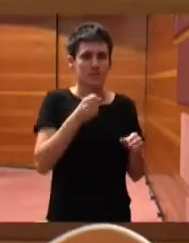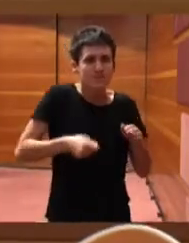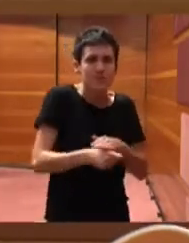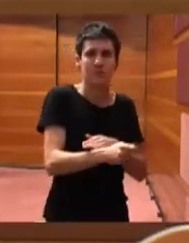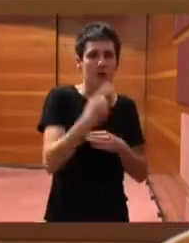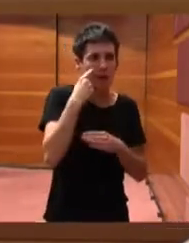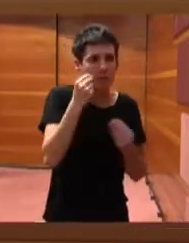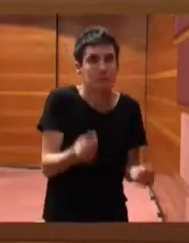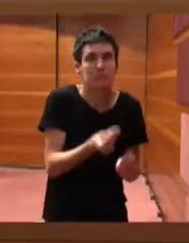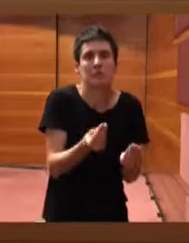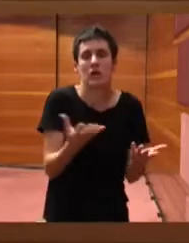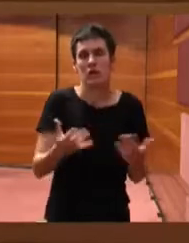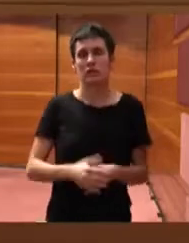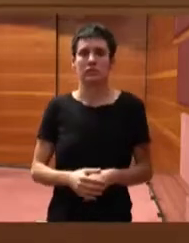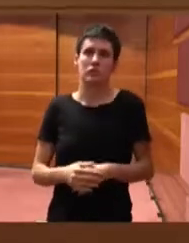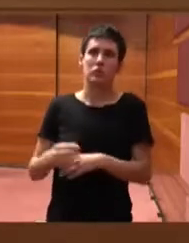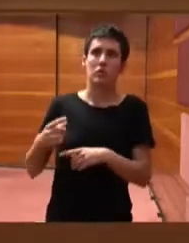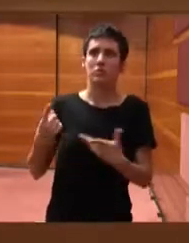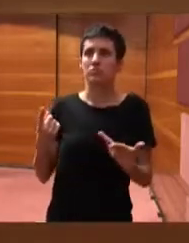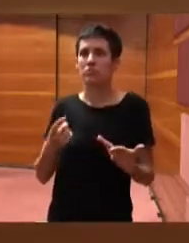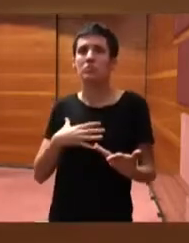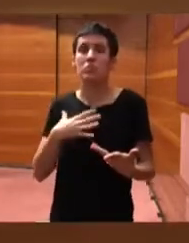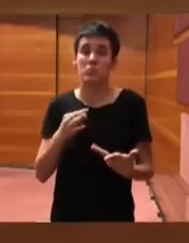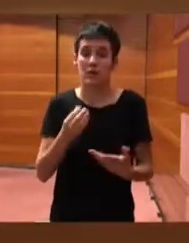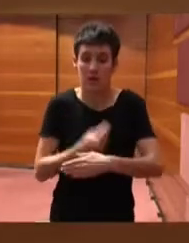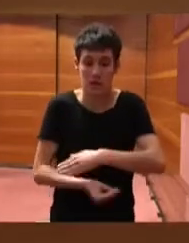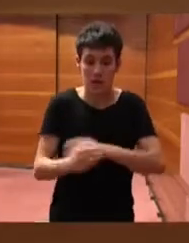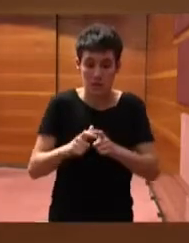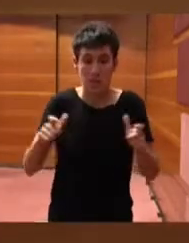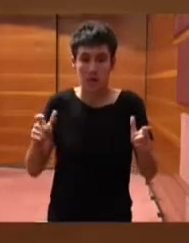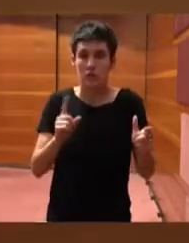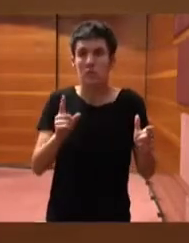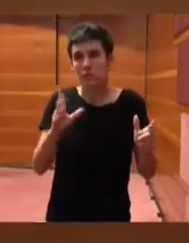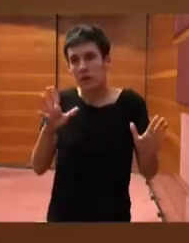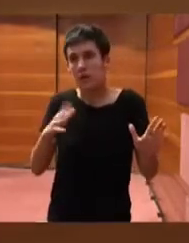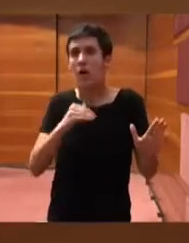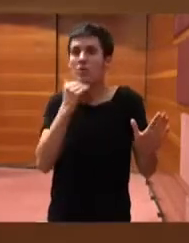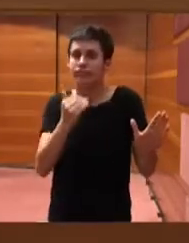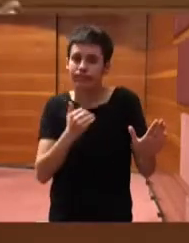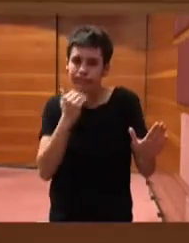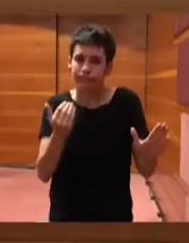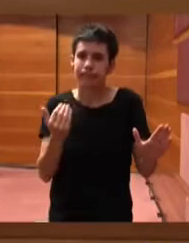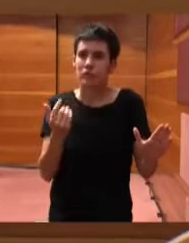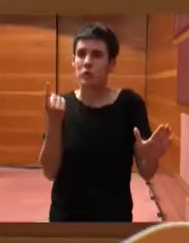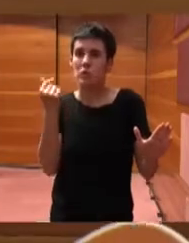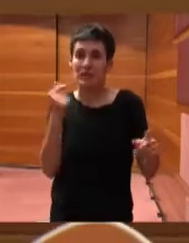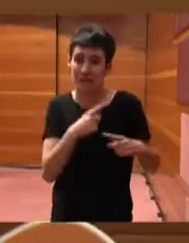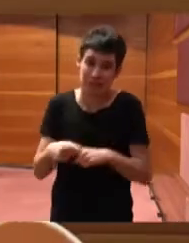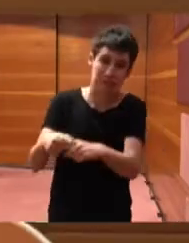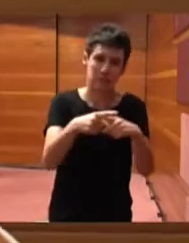voy a hacer lo mismo, pero de manera redistributiva, que por lo menos, incluso si no aumenta la natalidad, al menos he conseguido redistribuir mejor la riqueza. O